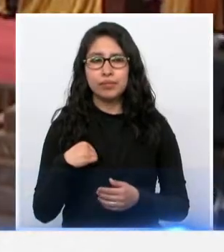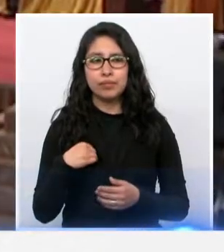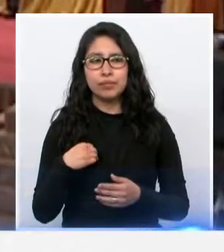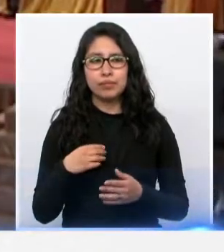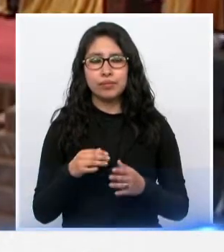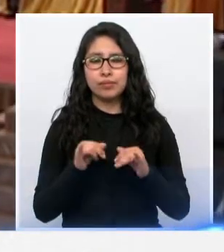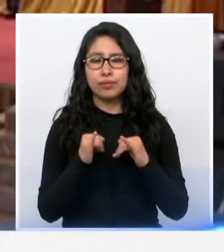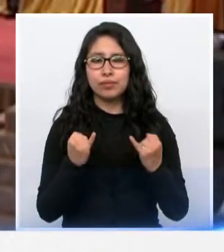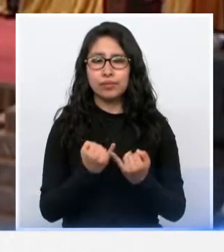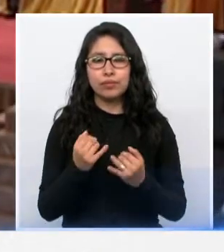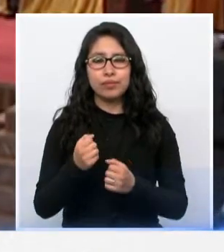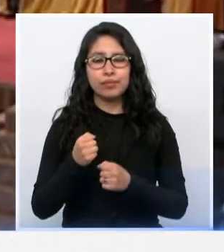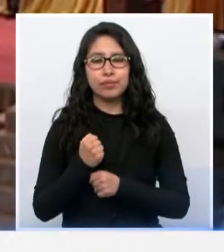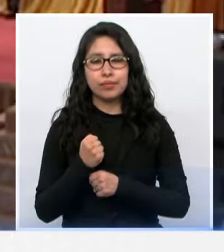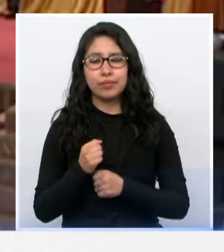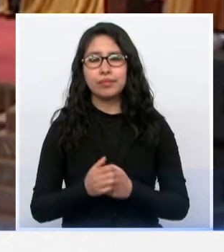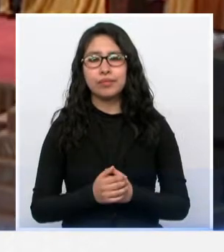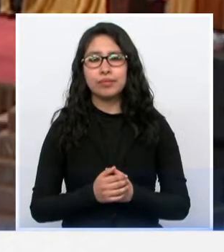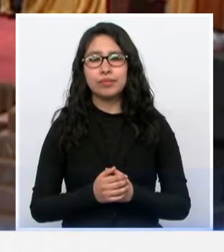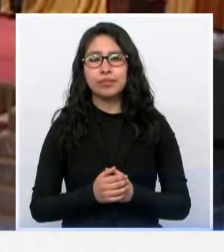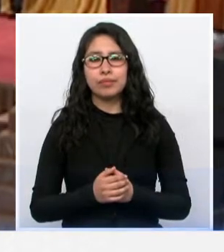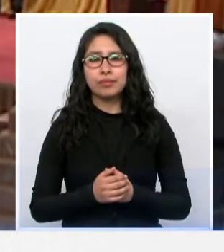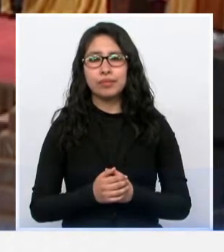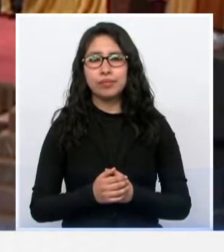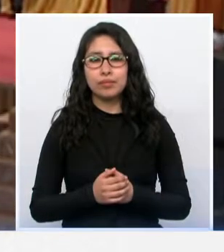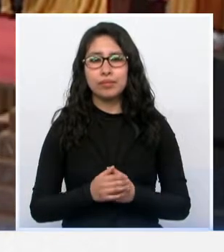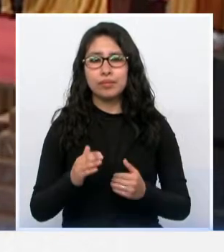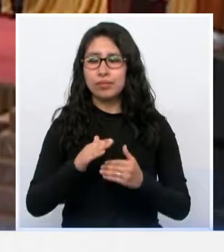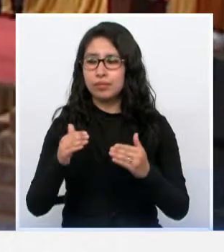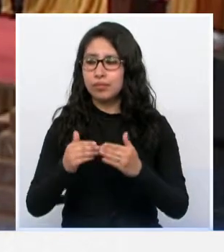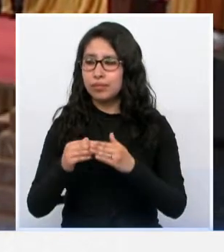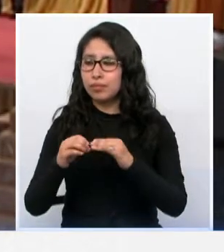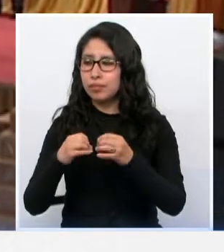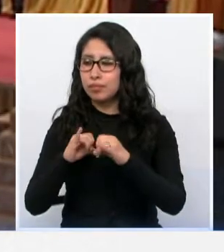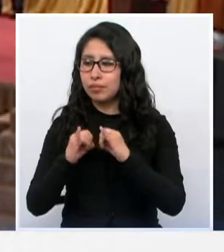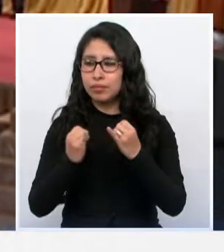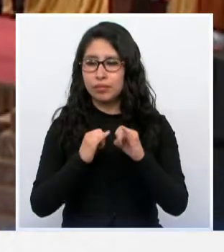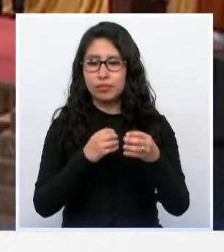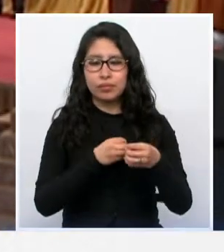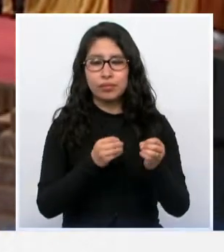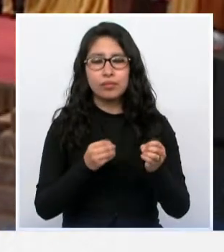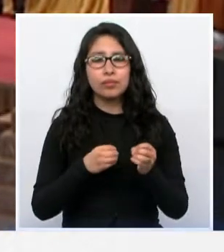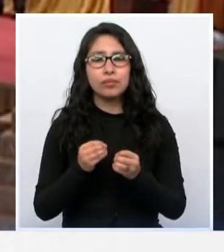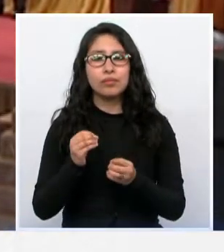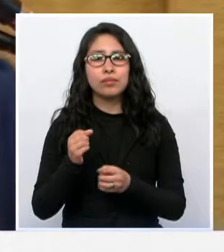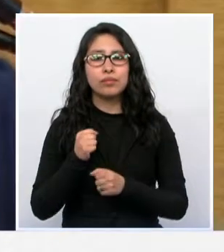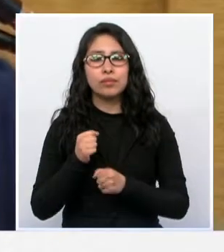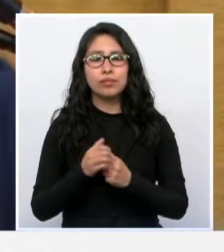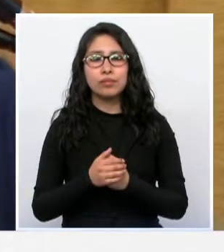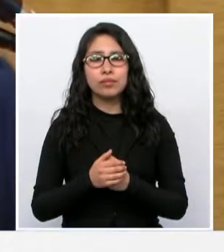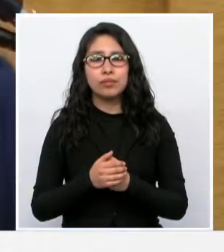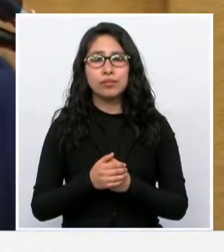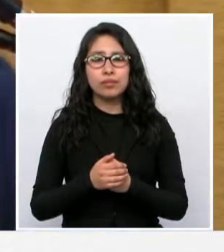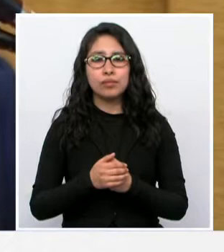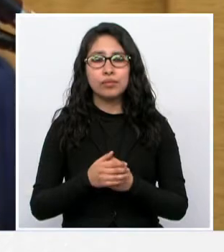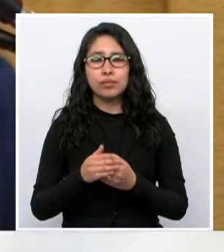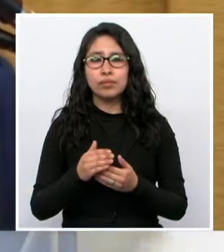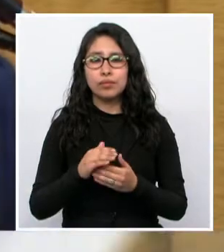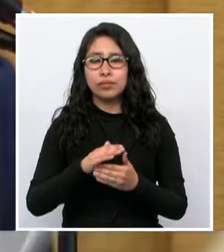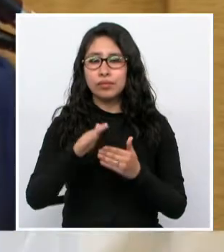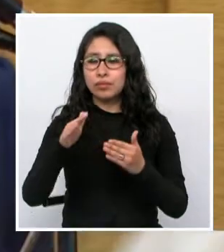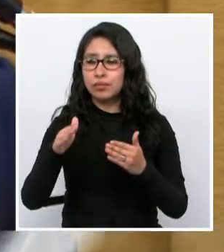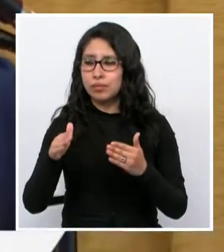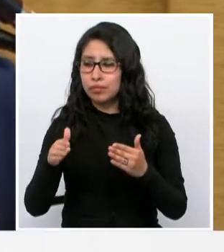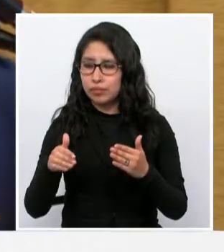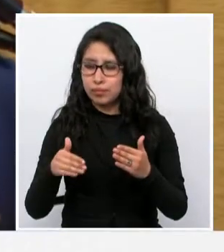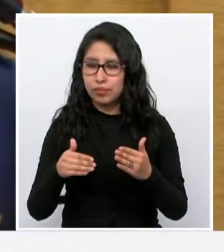Mayor General del Comando en Jefe de los Comandos de Fuerza y Policía, señores oficiales